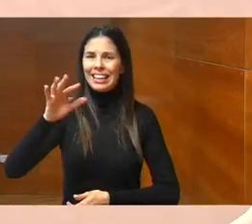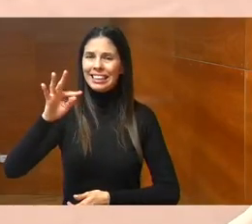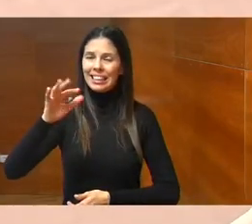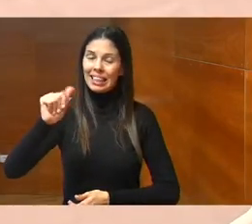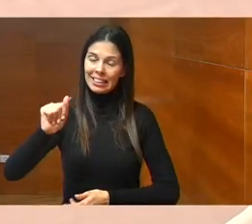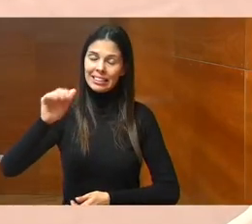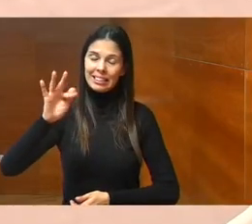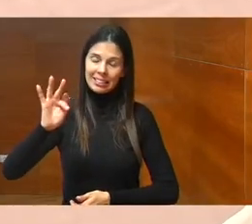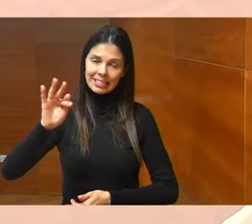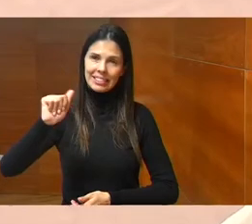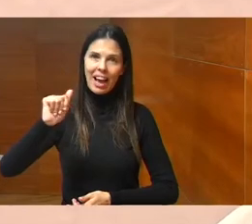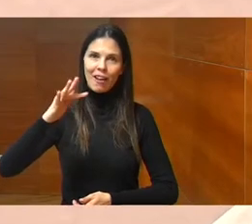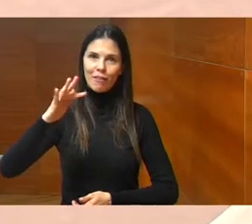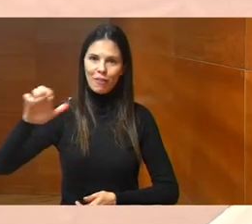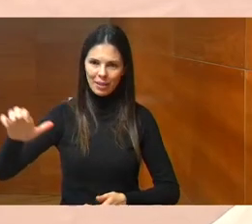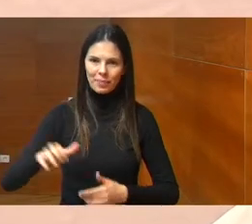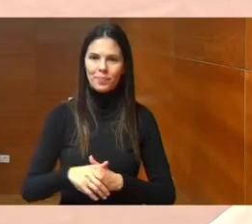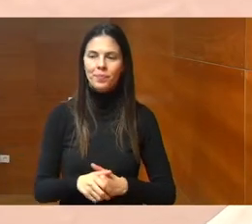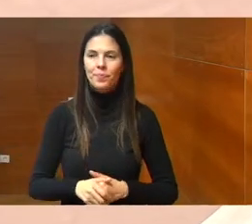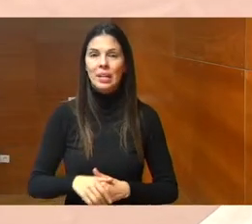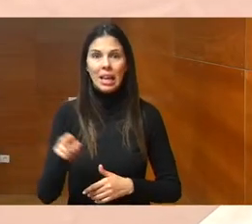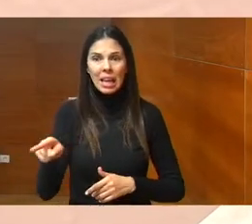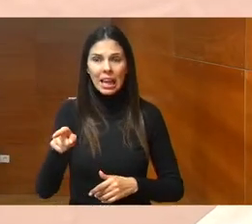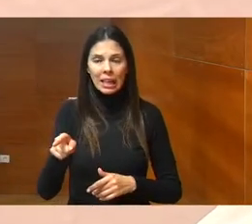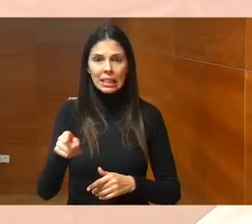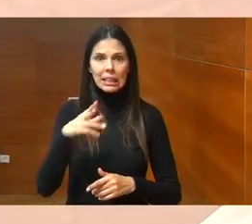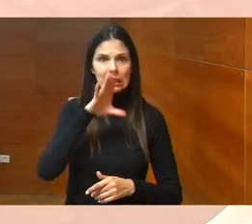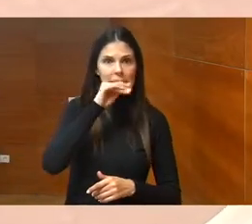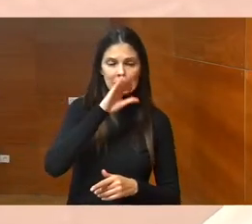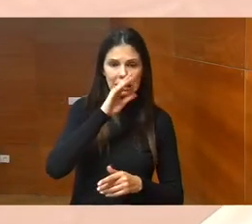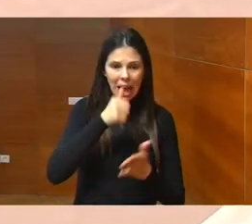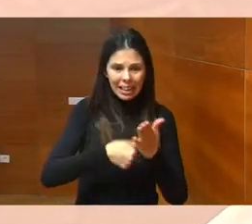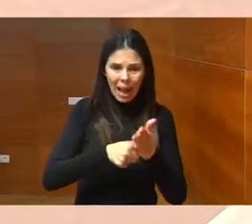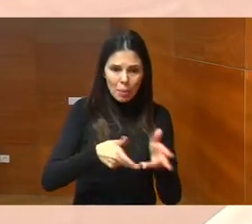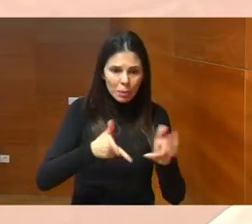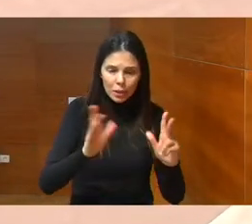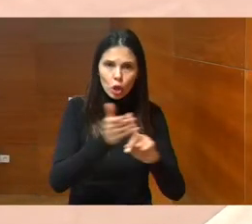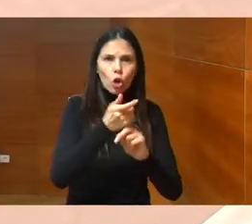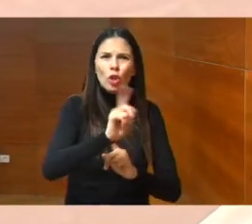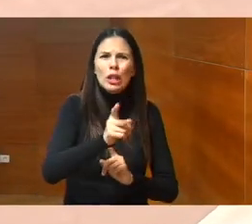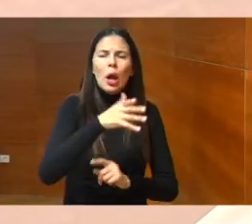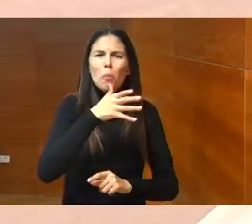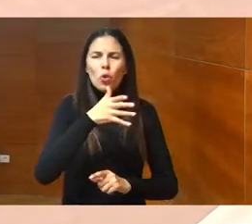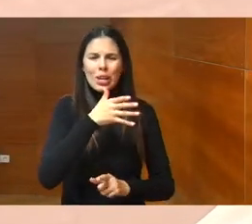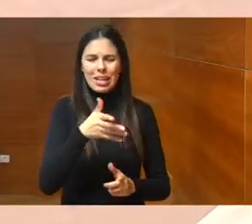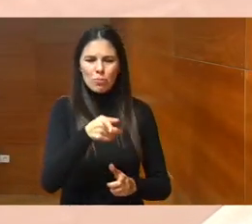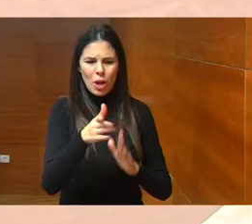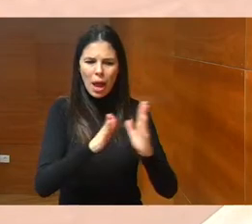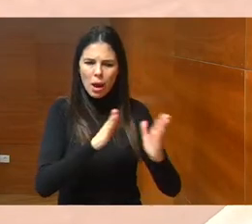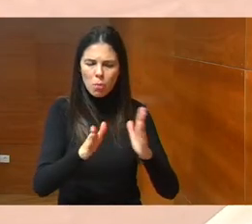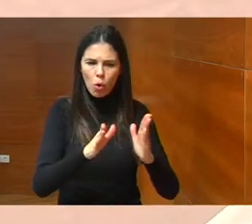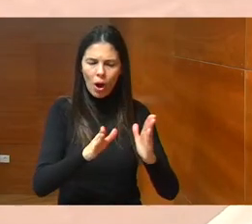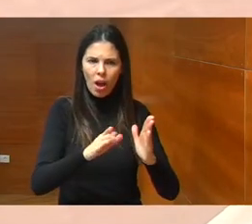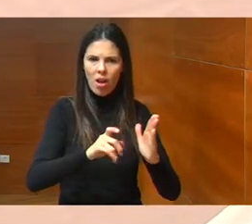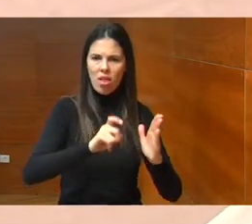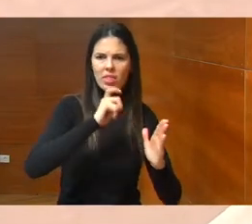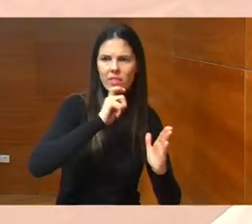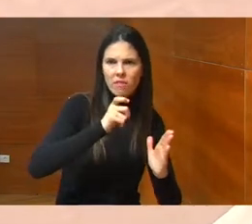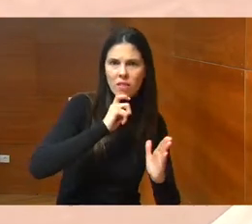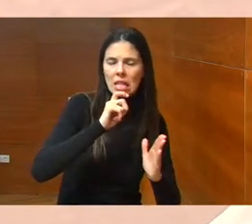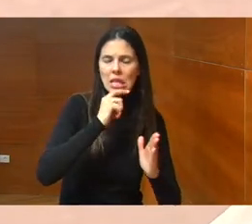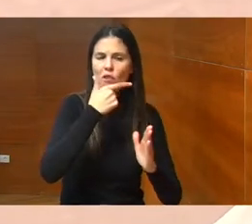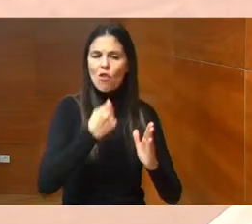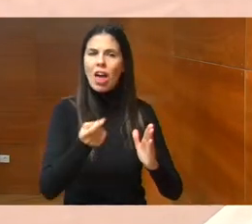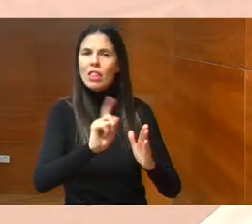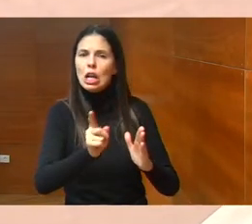no consigue licencia no la consigue por porque de ese momento he complicado paras molleres no no obtenido con